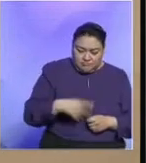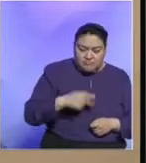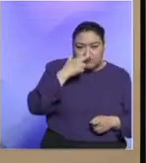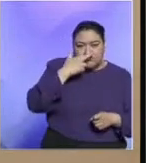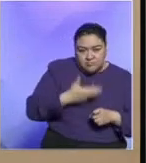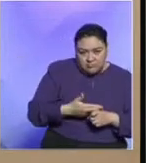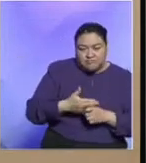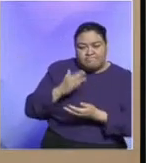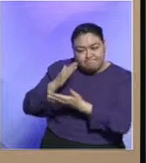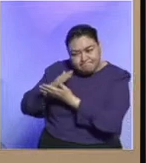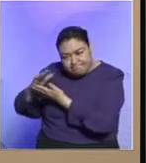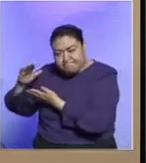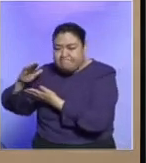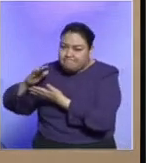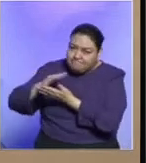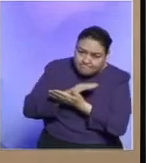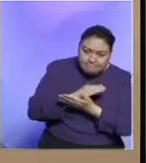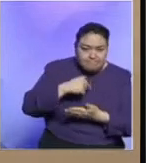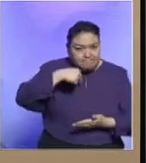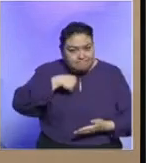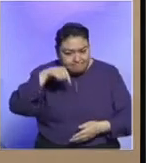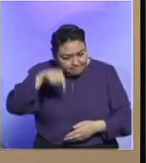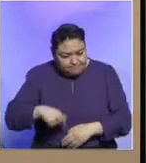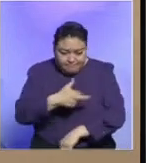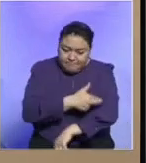nuestra propia, por supuesto,